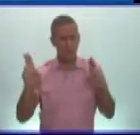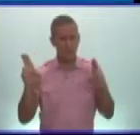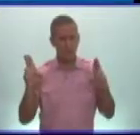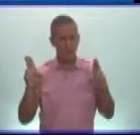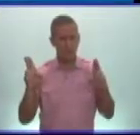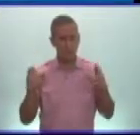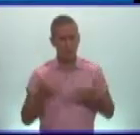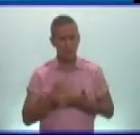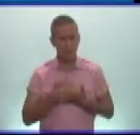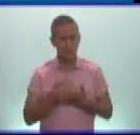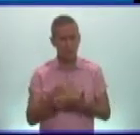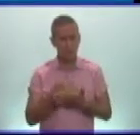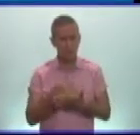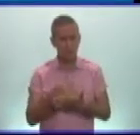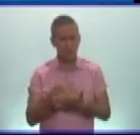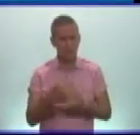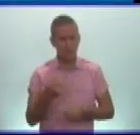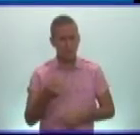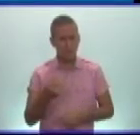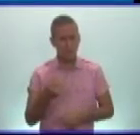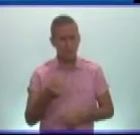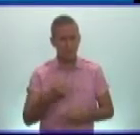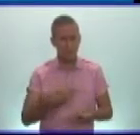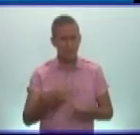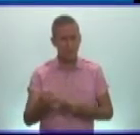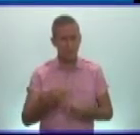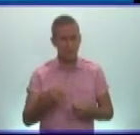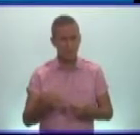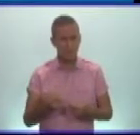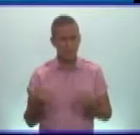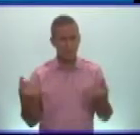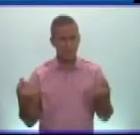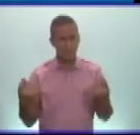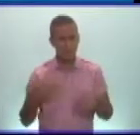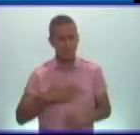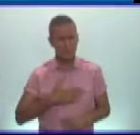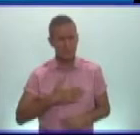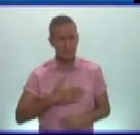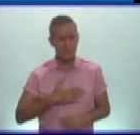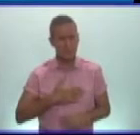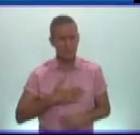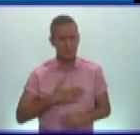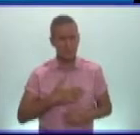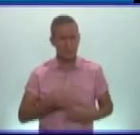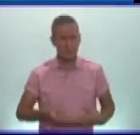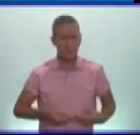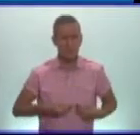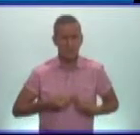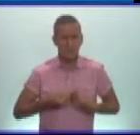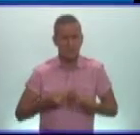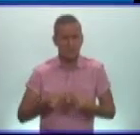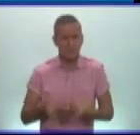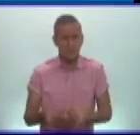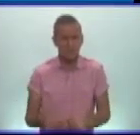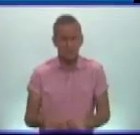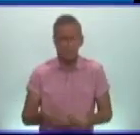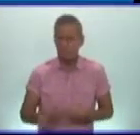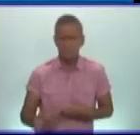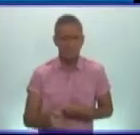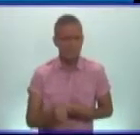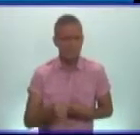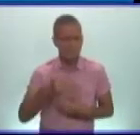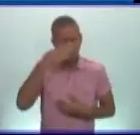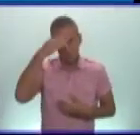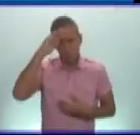una cantidad mensual para atender a mis necesidades. Las que hemos dado todo a la patria, padre,